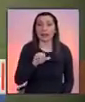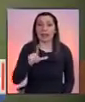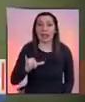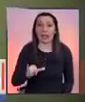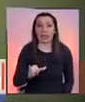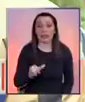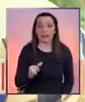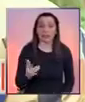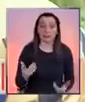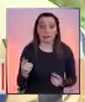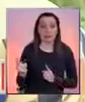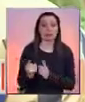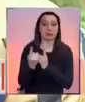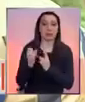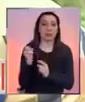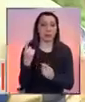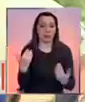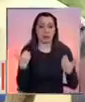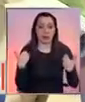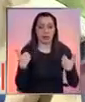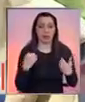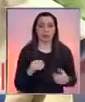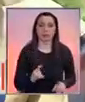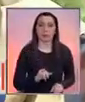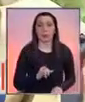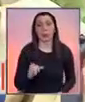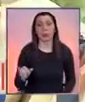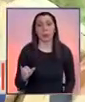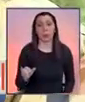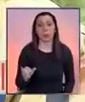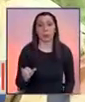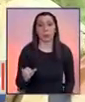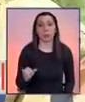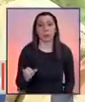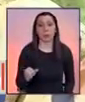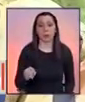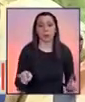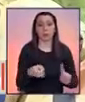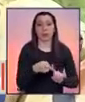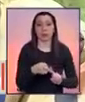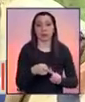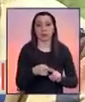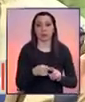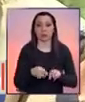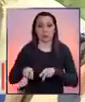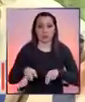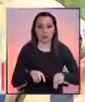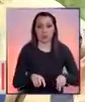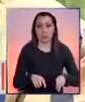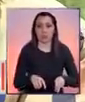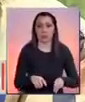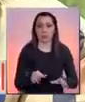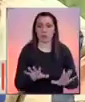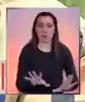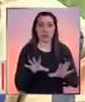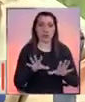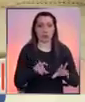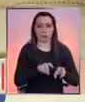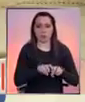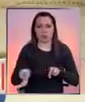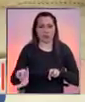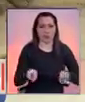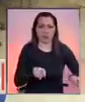tenemos los primeros entrenamientos. Y después los partidos se salía todo mil maravillas, pues salía